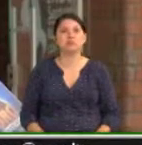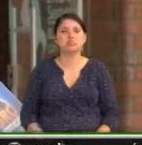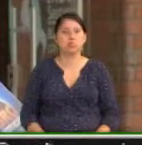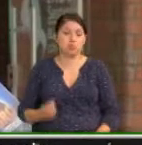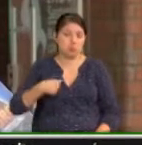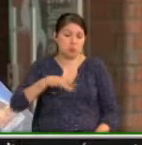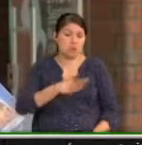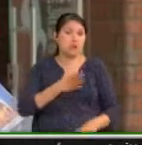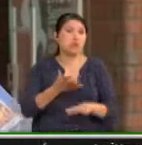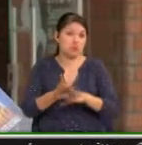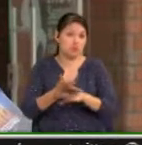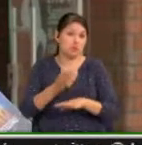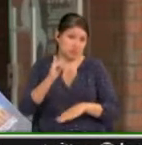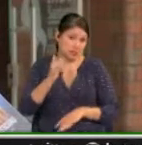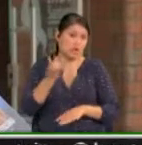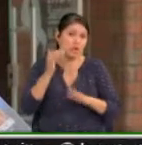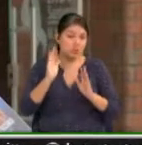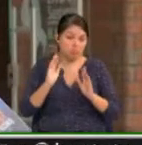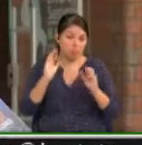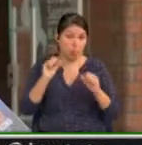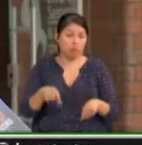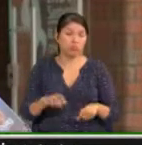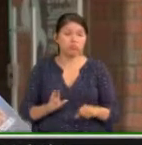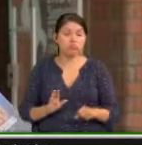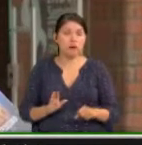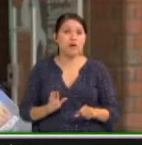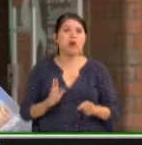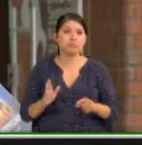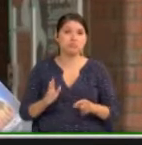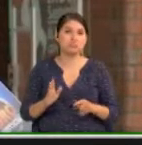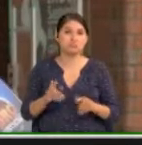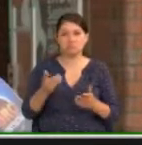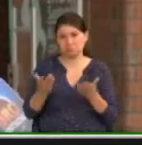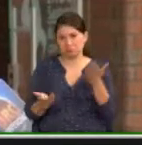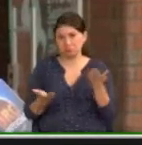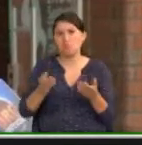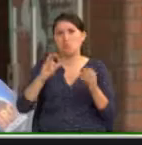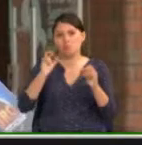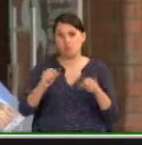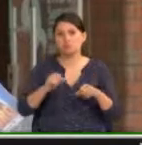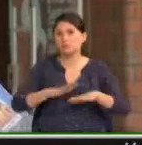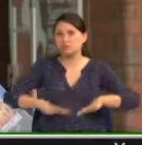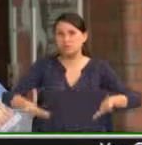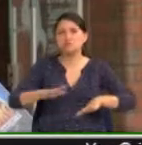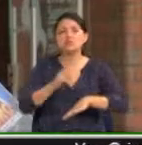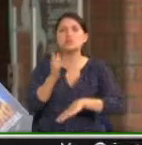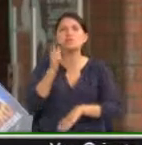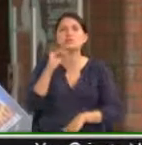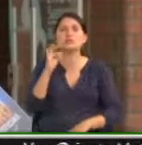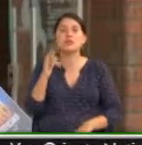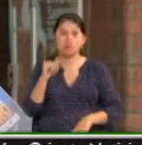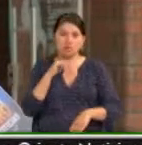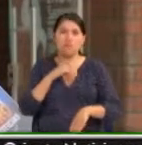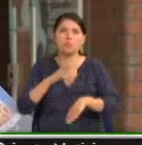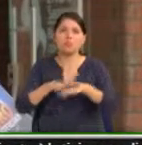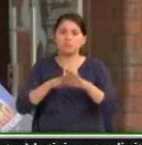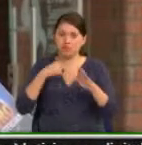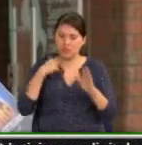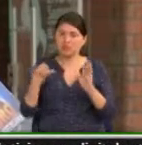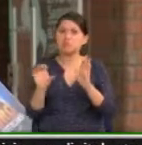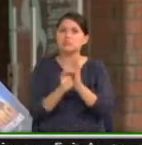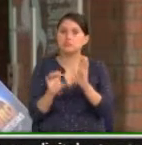nuestra recomendación es que así sea, pero hay ligas profesionales en donde se juega con campo sintético que venga autorizado y